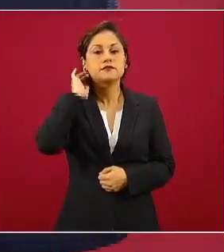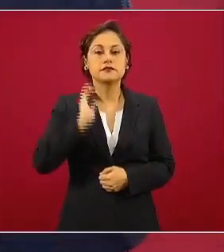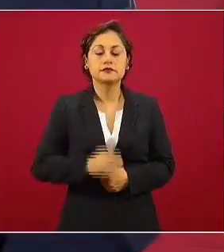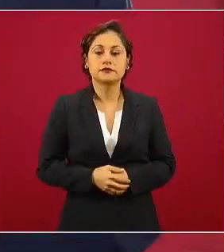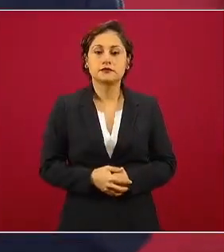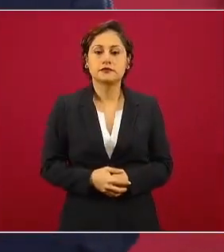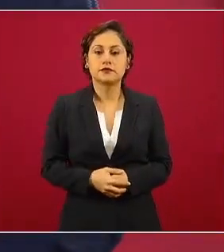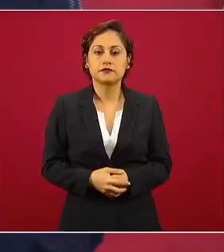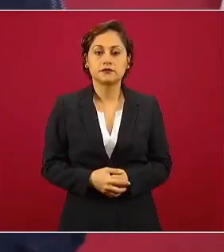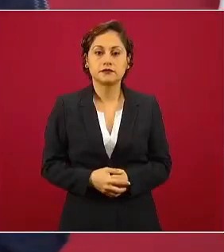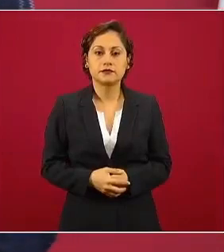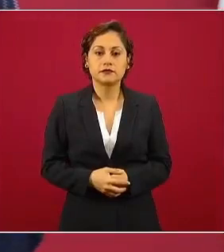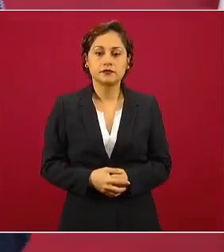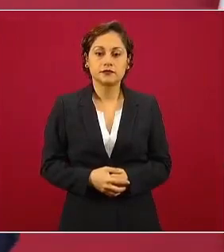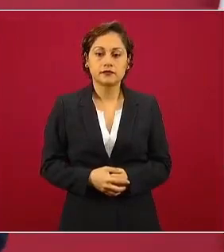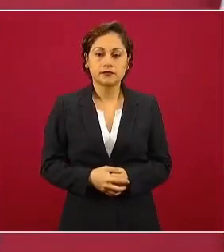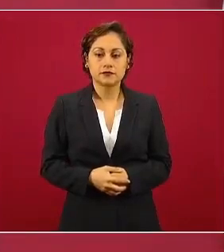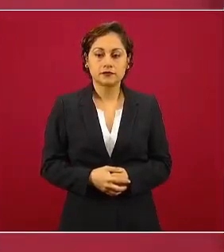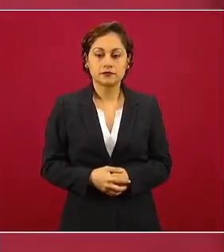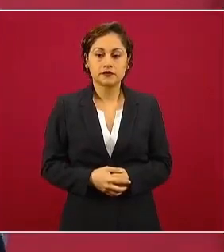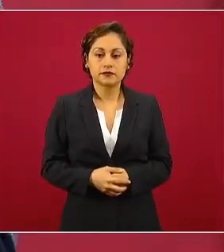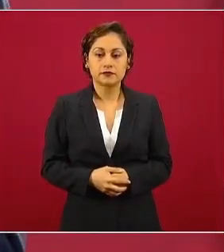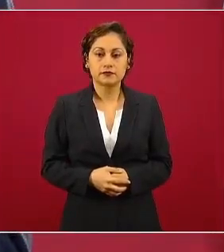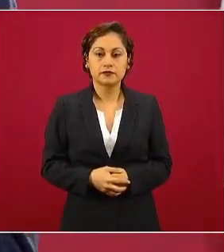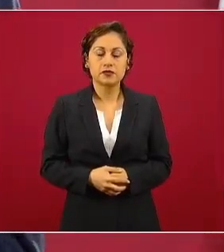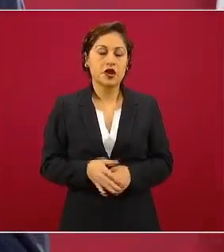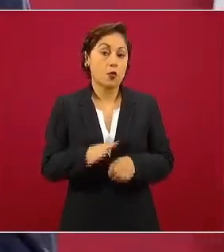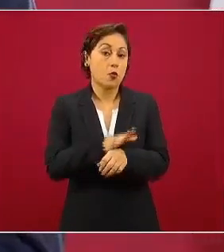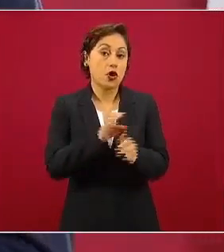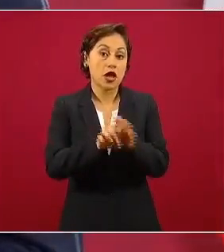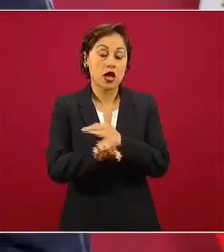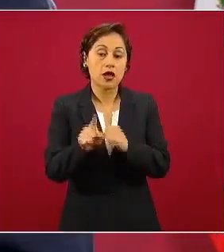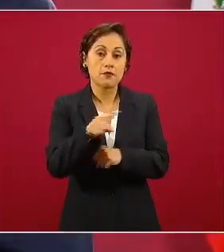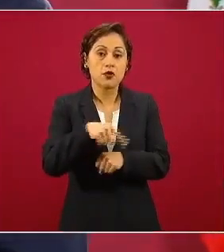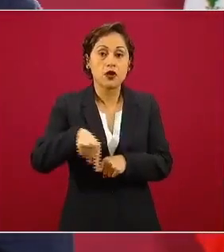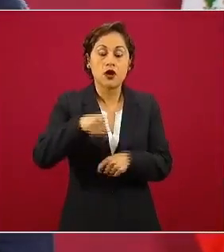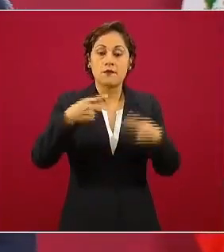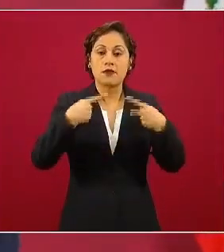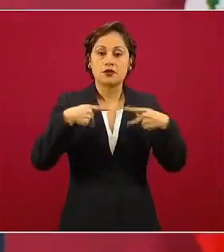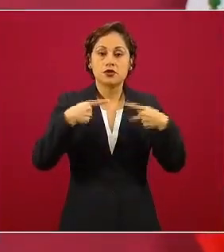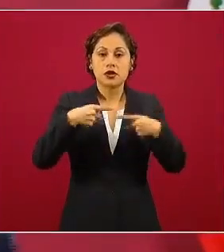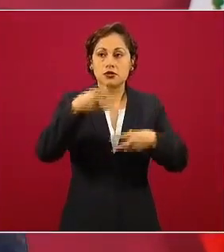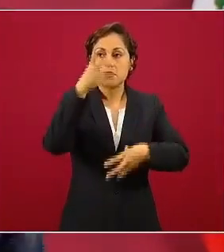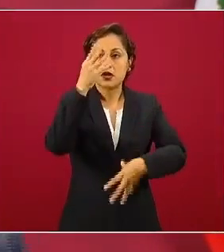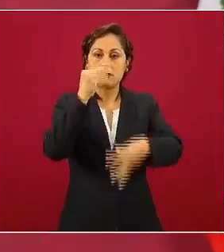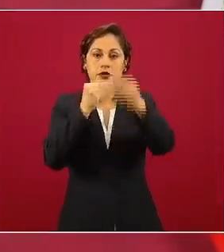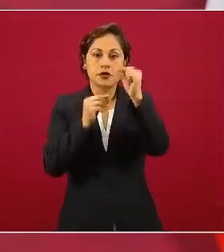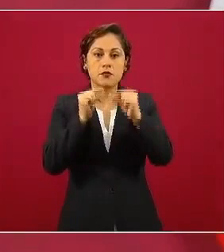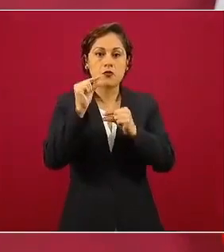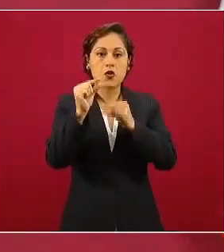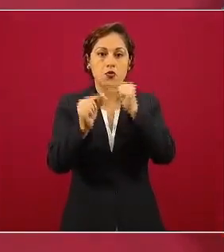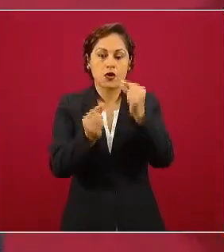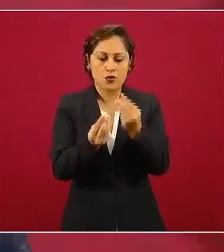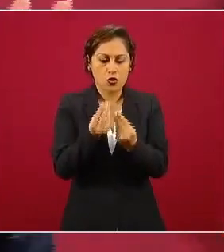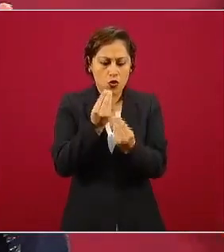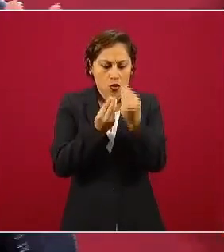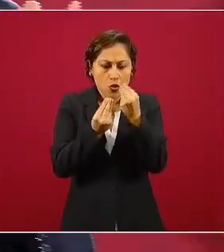revisar lo de nuestros hábitos alimenticios. Ya eso ya,